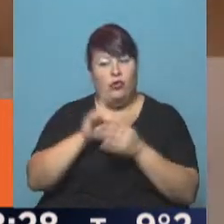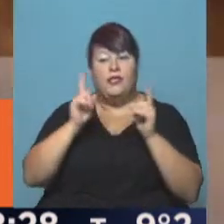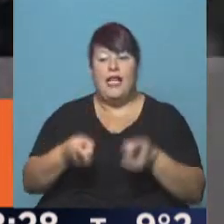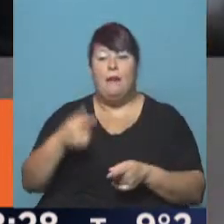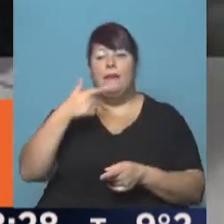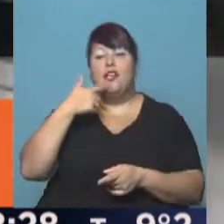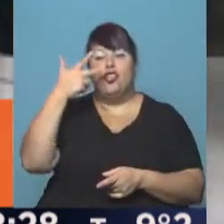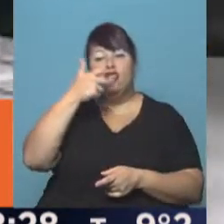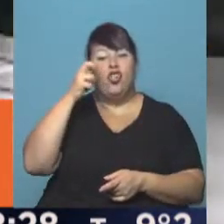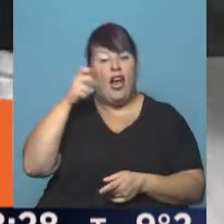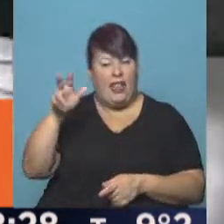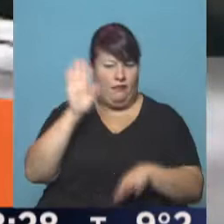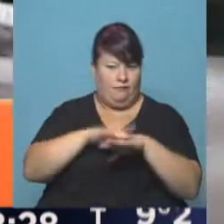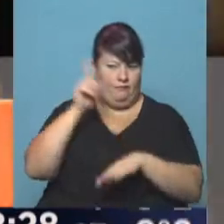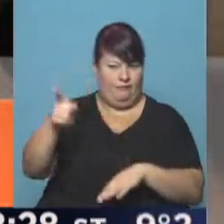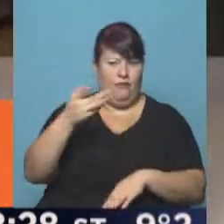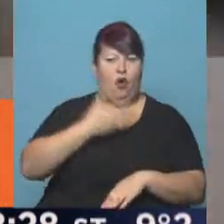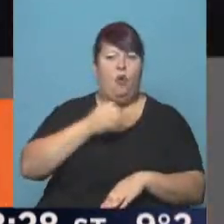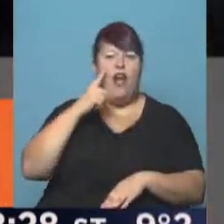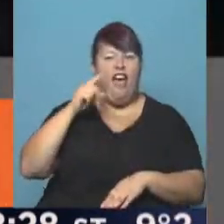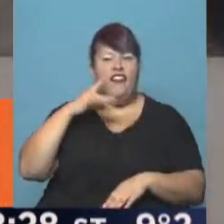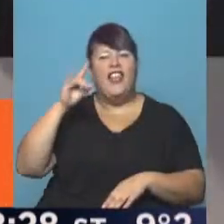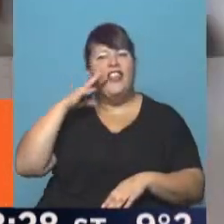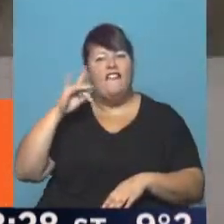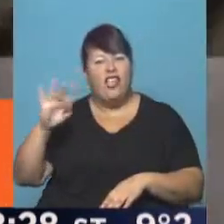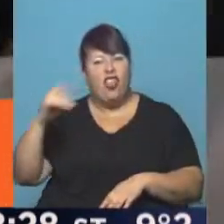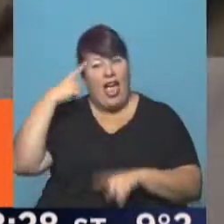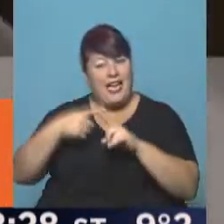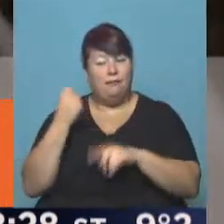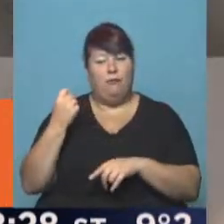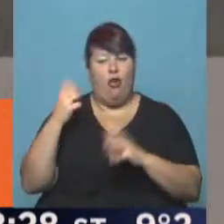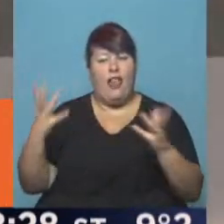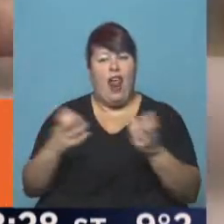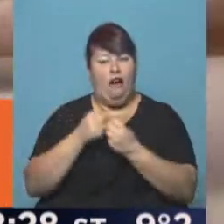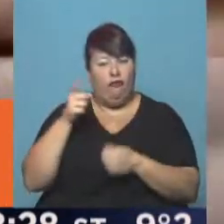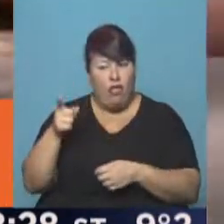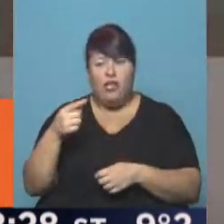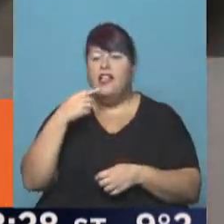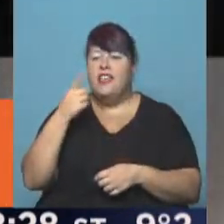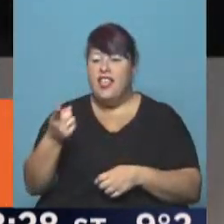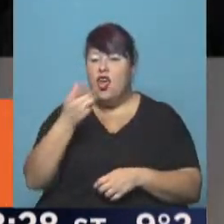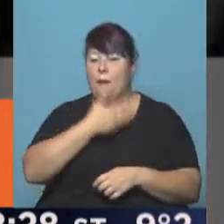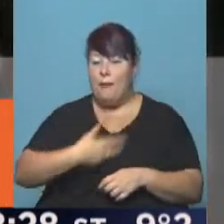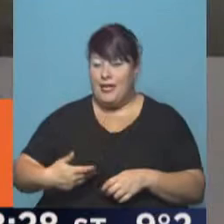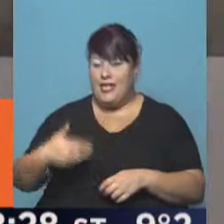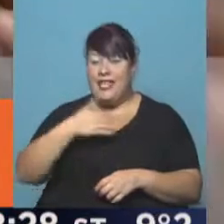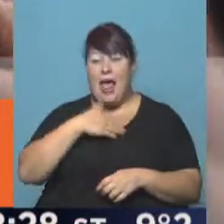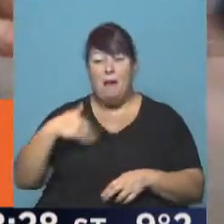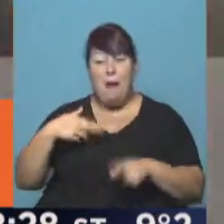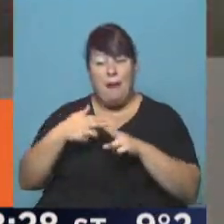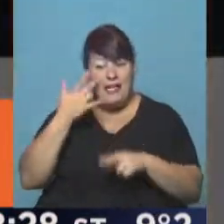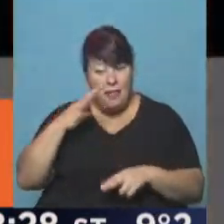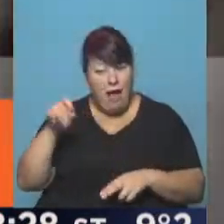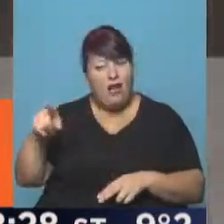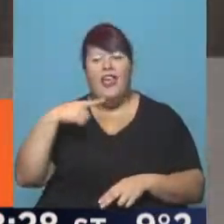Sergio Joclender habló y apuntó a Bonafini y De Vido. El ex apoderado de la fundación dijo que la presidenta de Madres de Plaza de Mayo